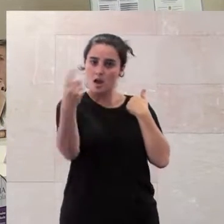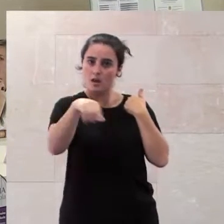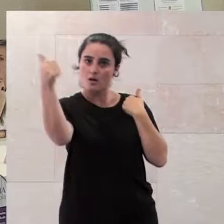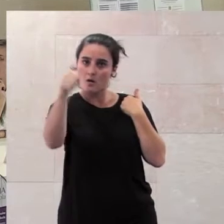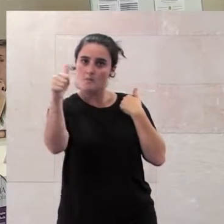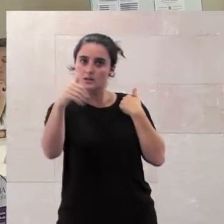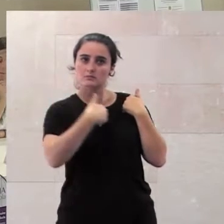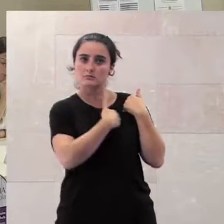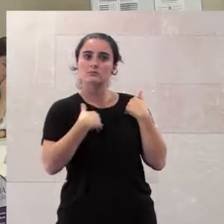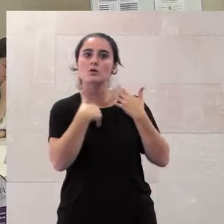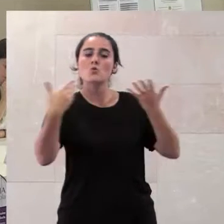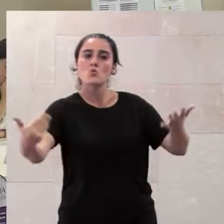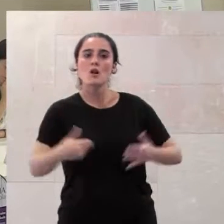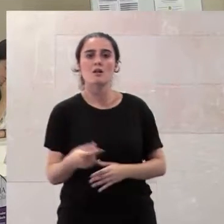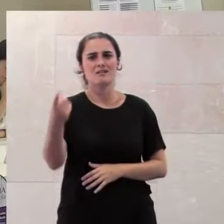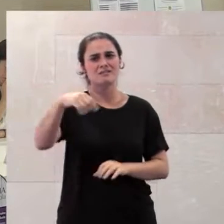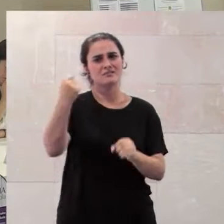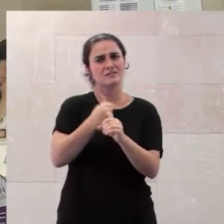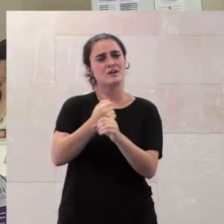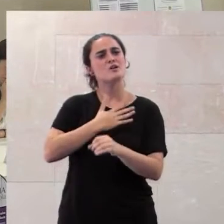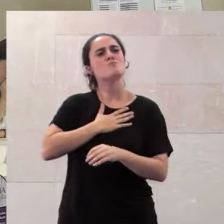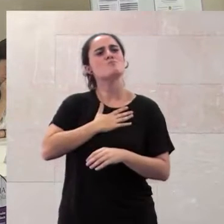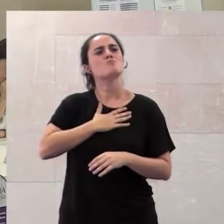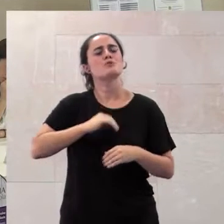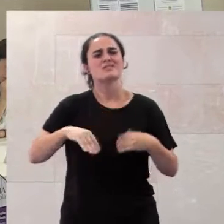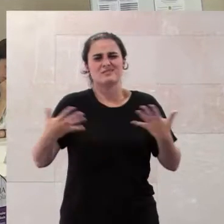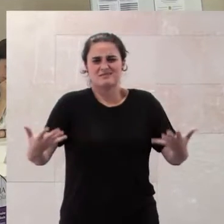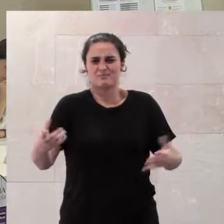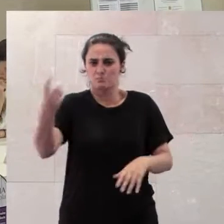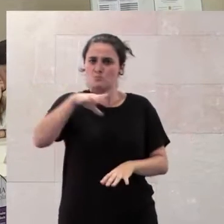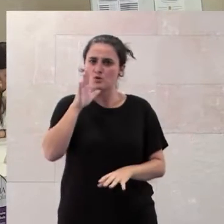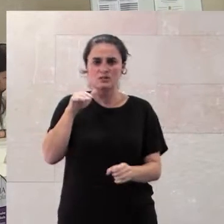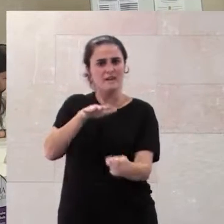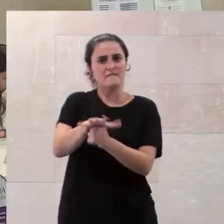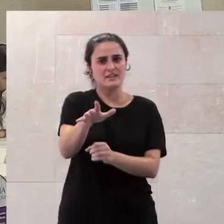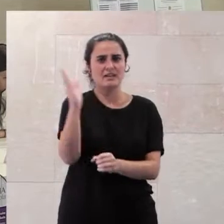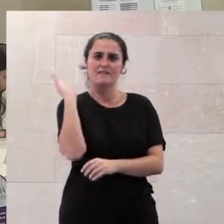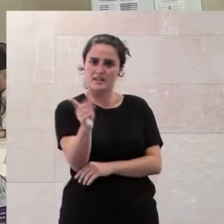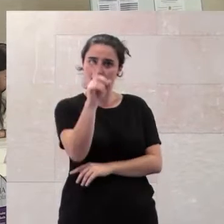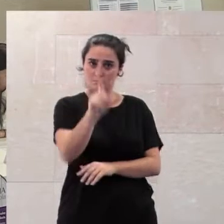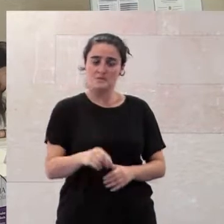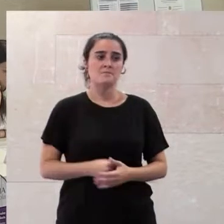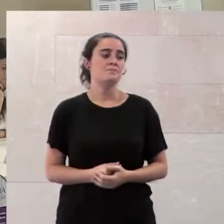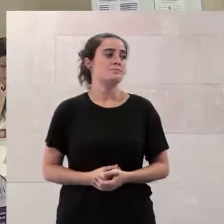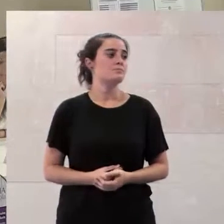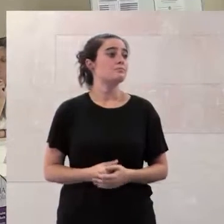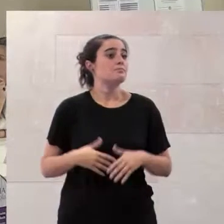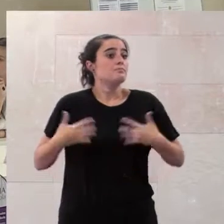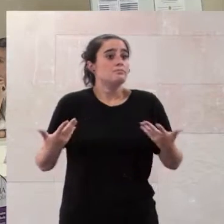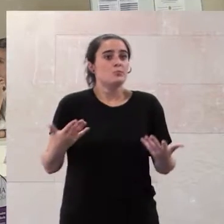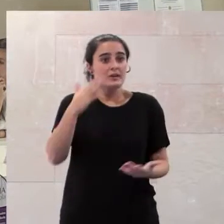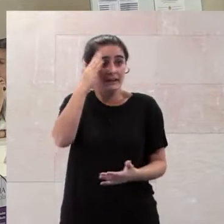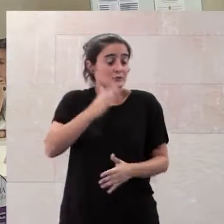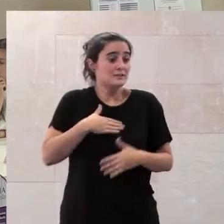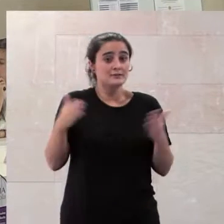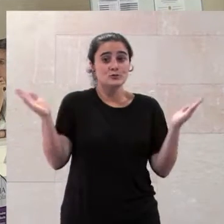¿Qué papel juegan y también cómo pueden trabajar todo esto que tiene que ver con ellos y que tampoco se nos puede olvidar? Por lo tanto, no es casual que a día